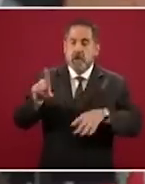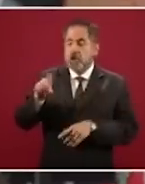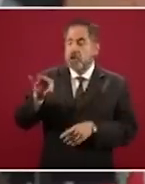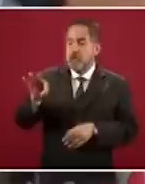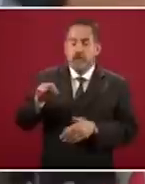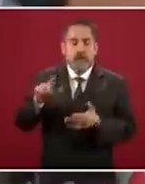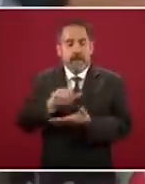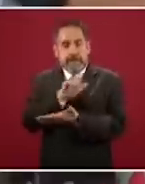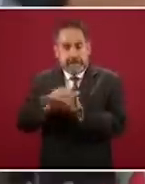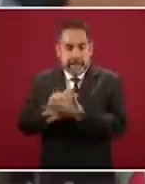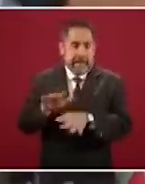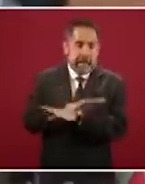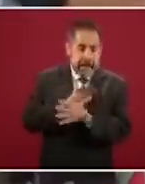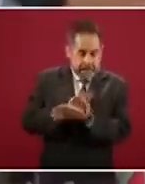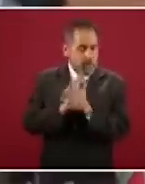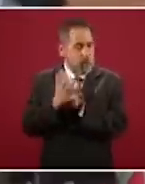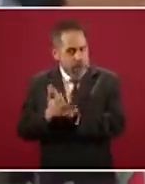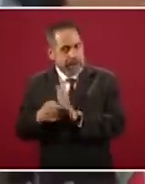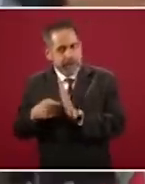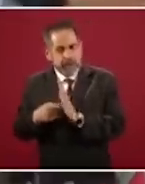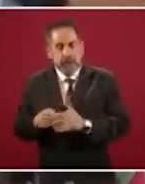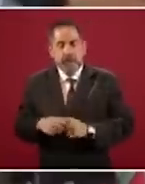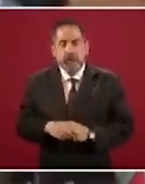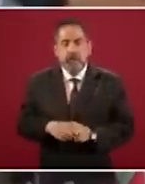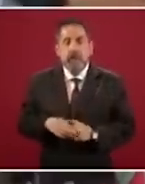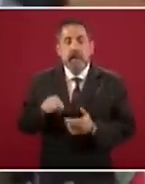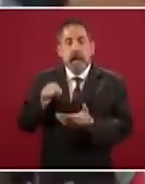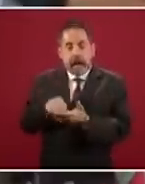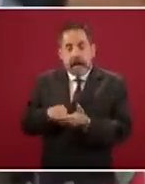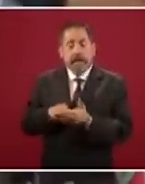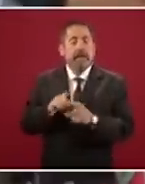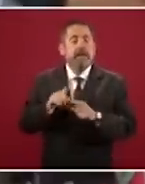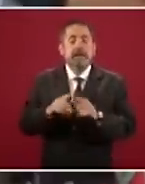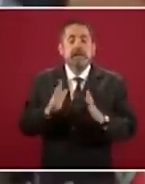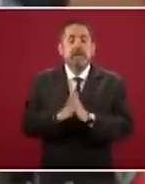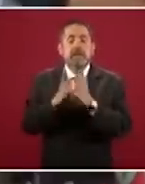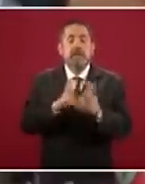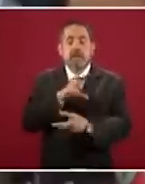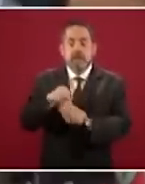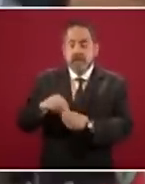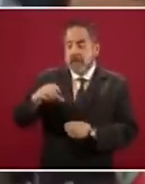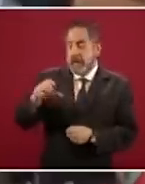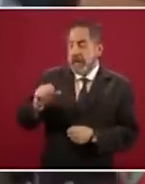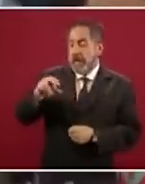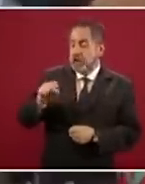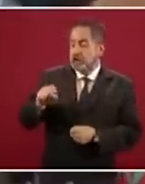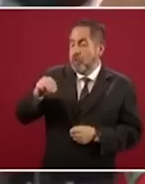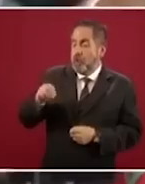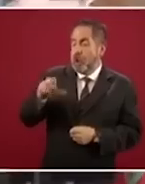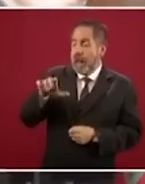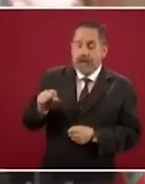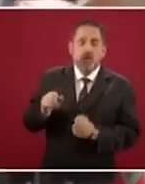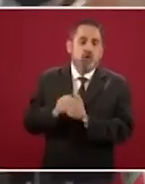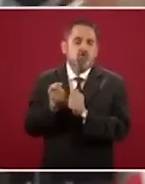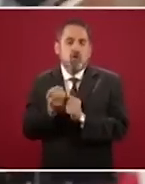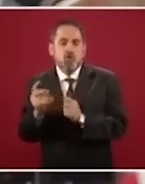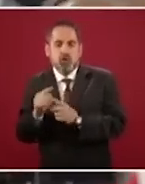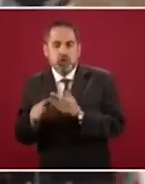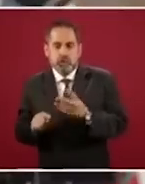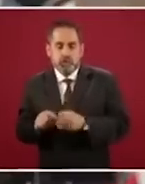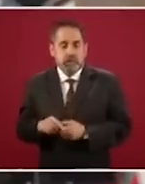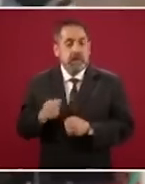La Reforma Energética, donde colaboró Carlos Morales Gil, entre otros. En